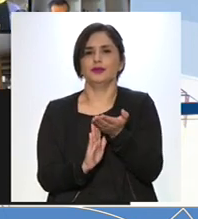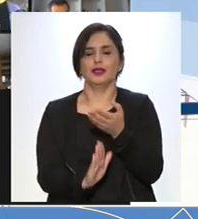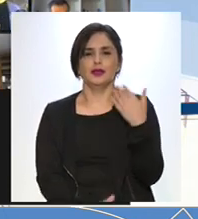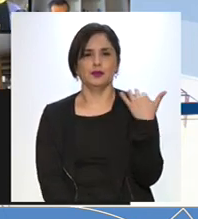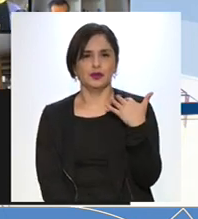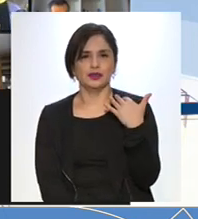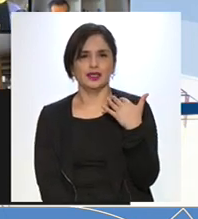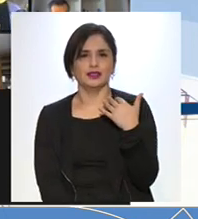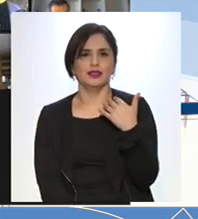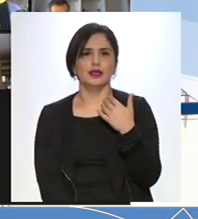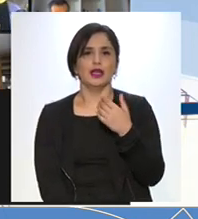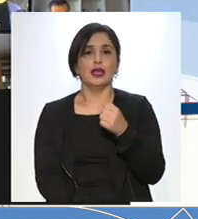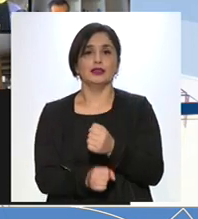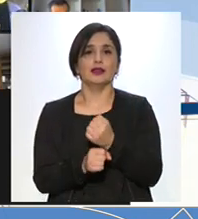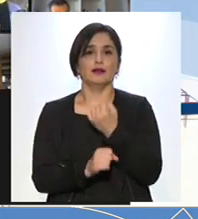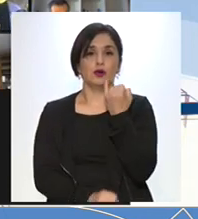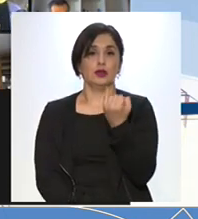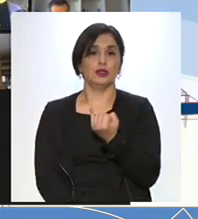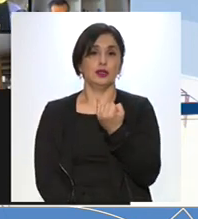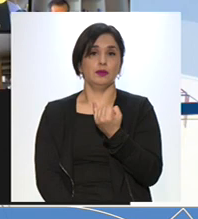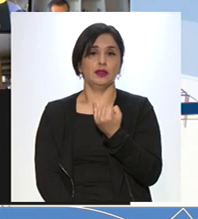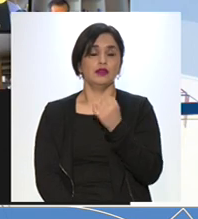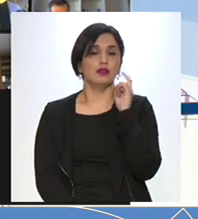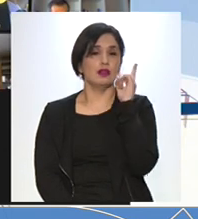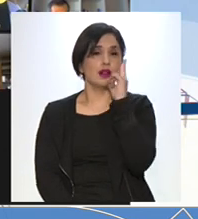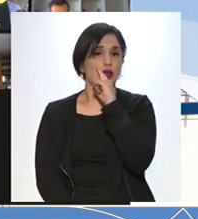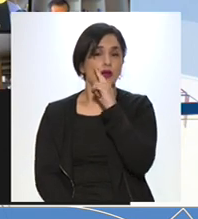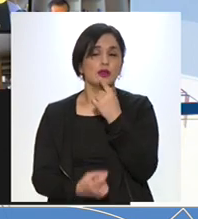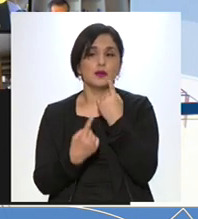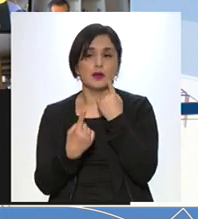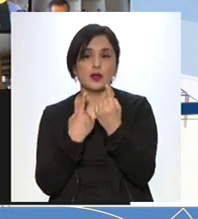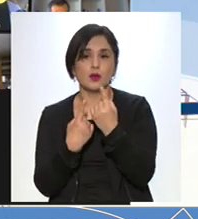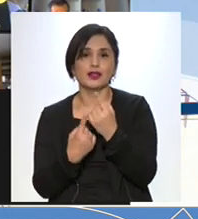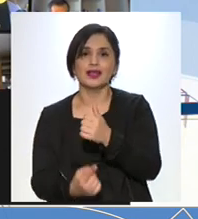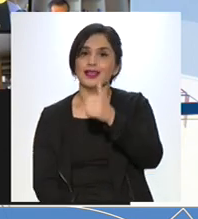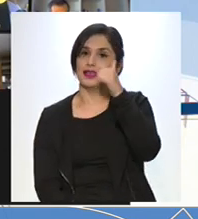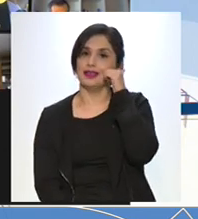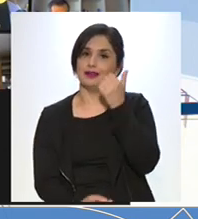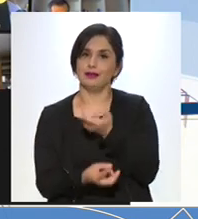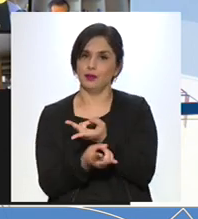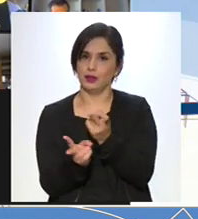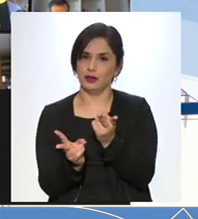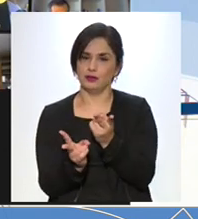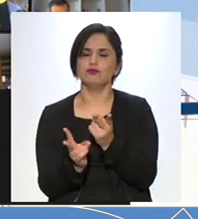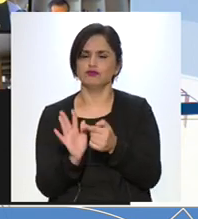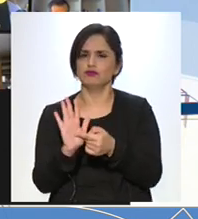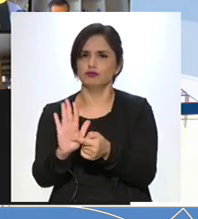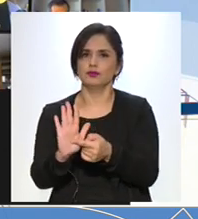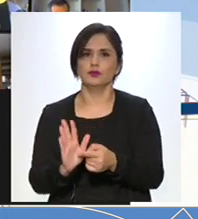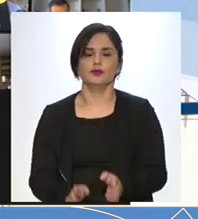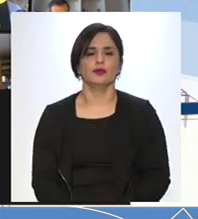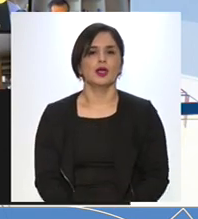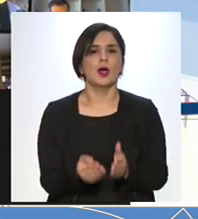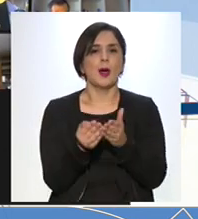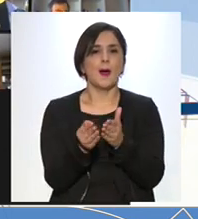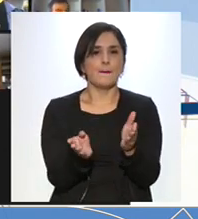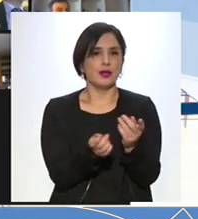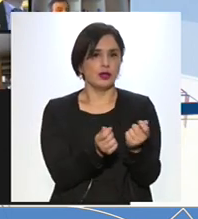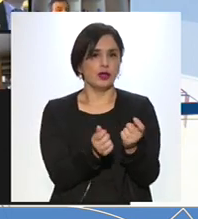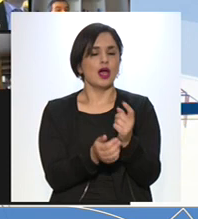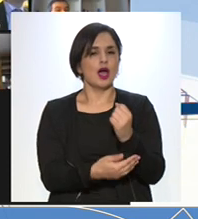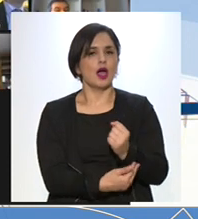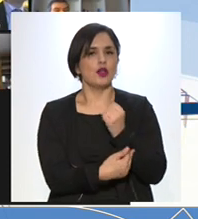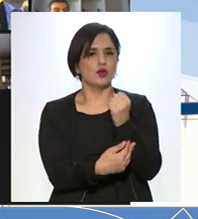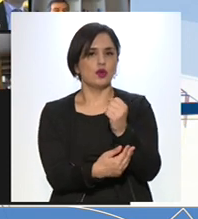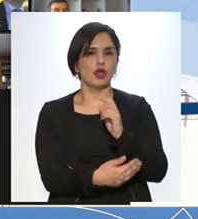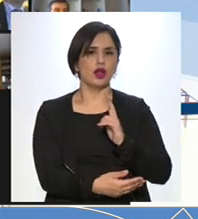empleo por cuenta propia en la última encuesta que se publicó ayer. La apertura de la economía también ha cooperado en el